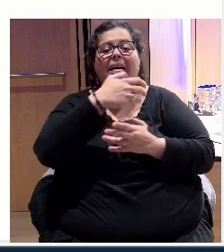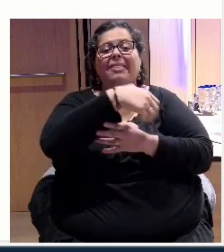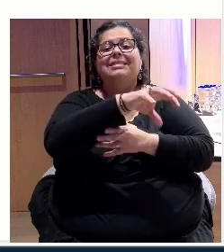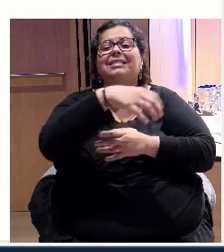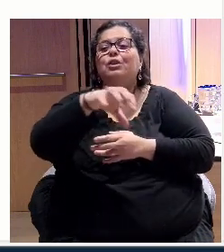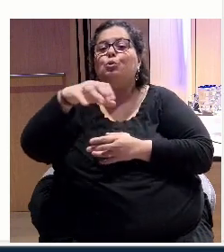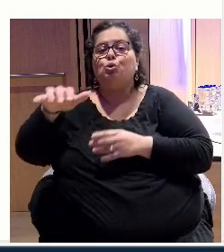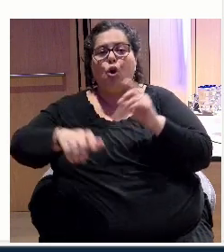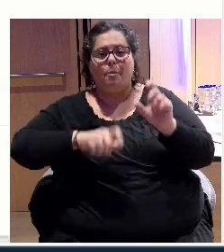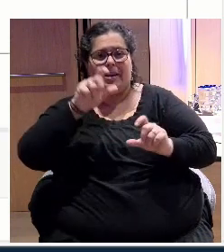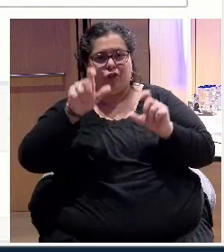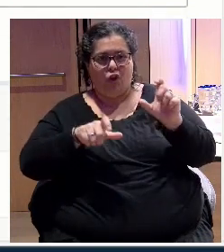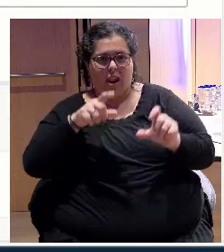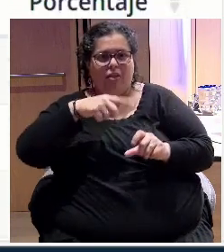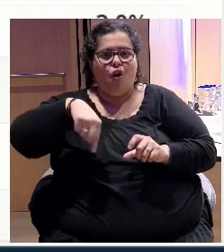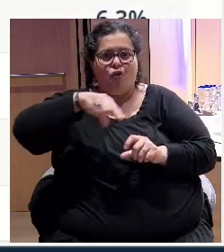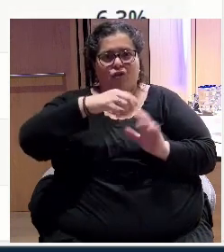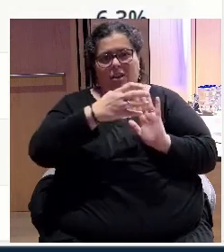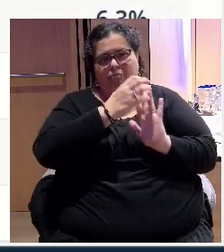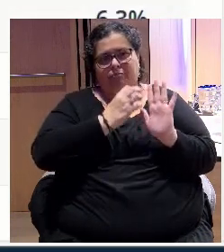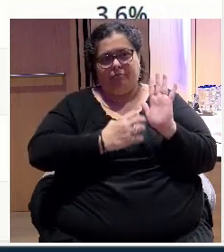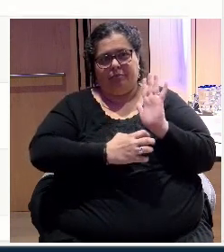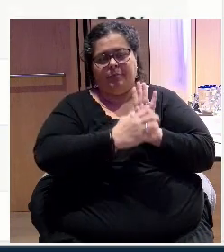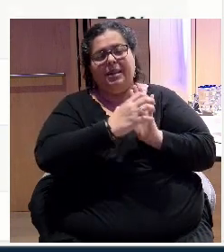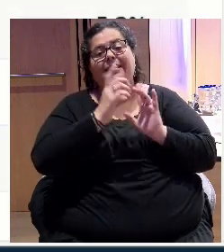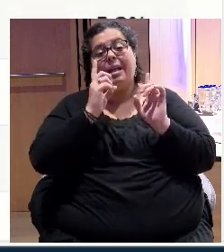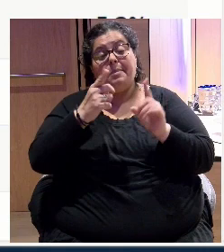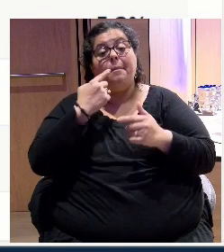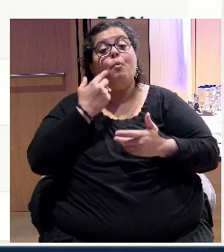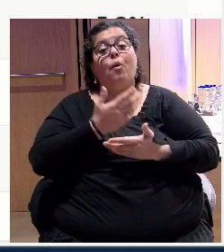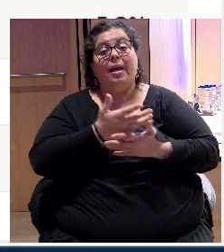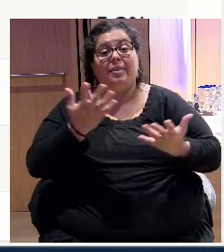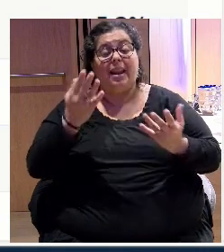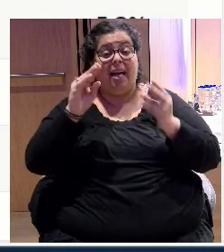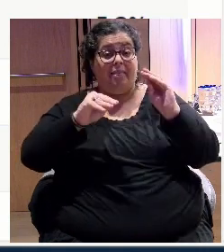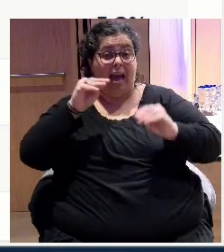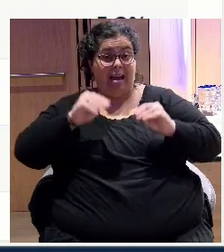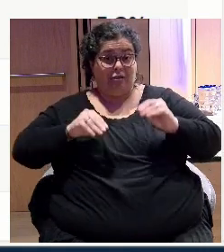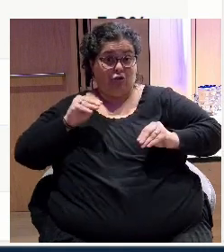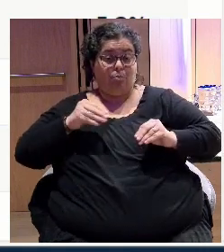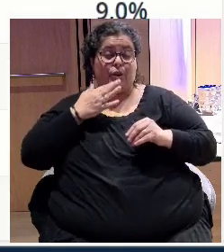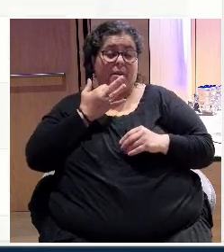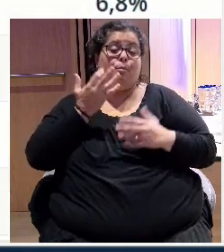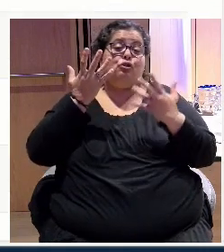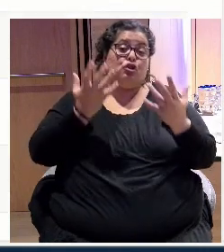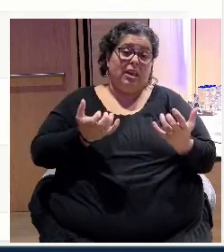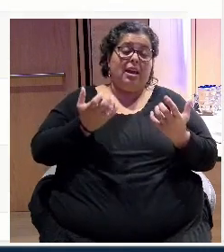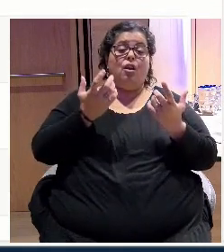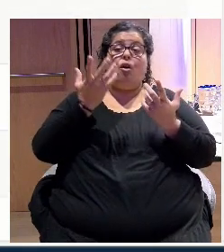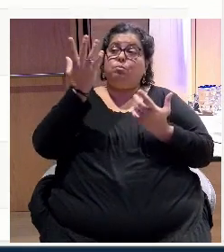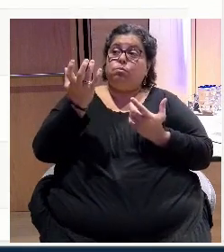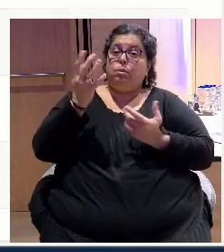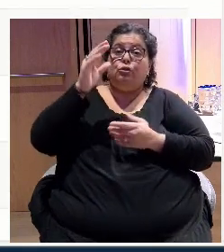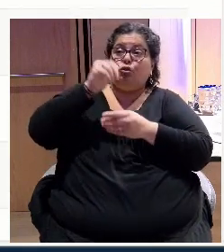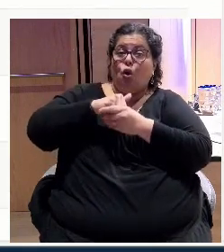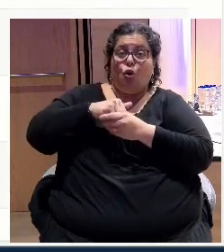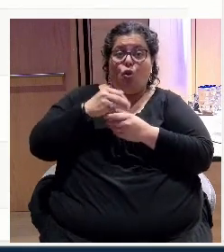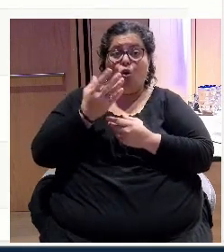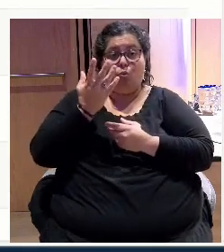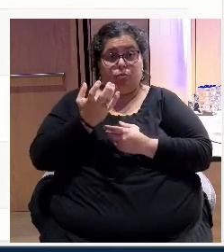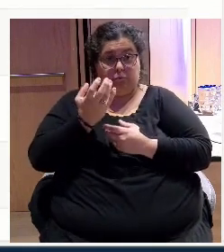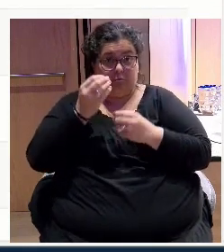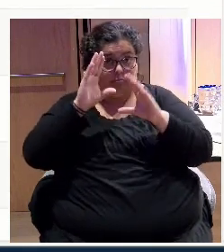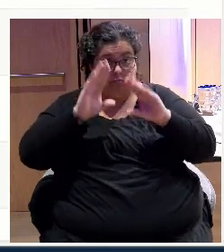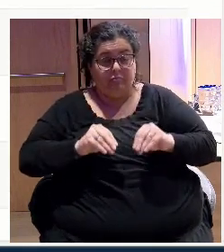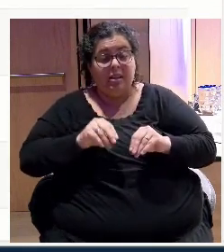y aquí abajo tengo la gráfica, o sea, los datos. Si uno quisiera bajárselos, todos los datos, podemos acceder